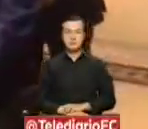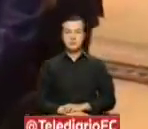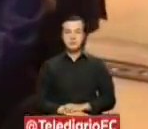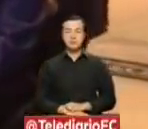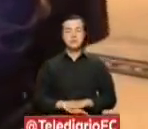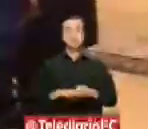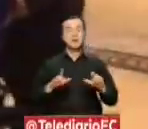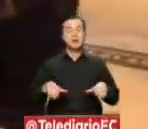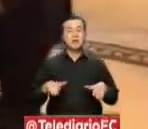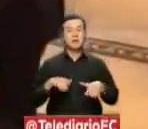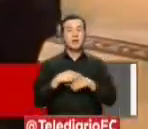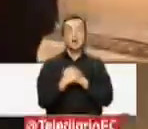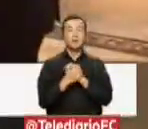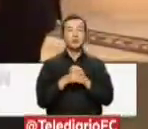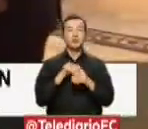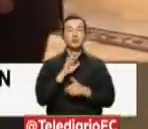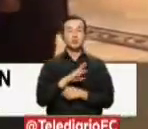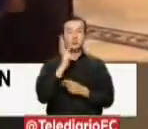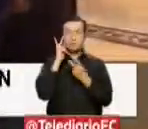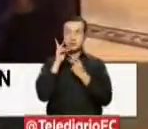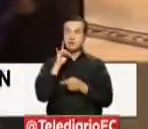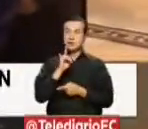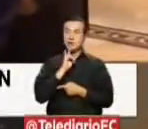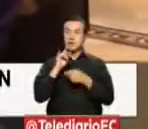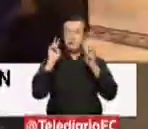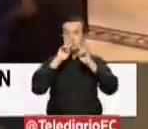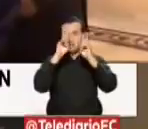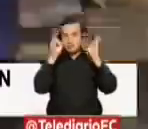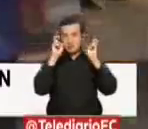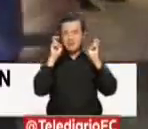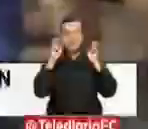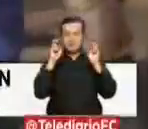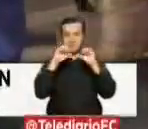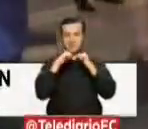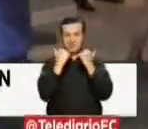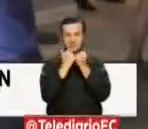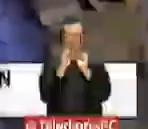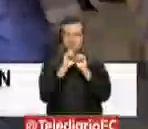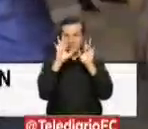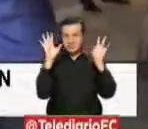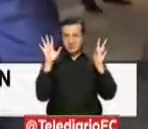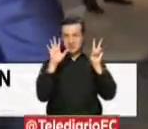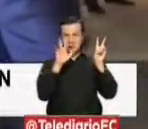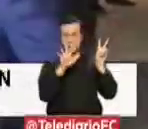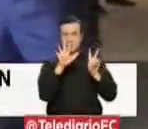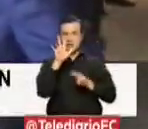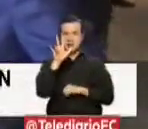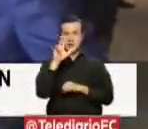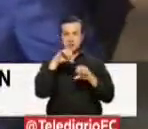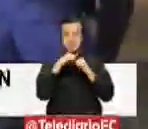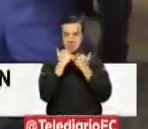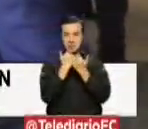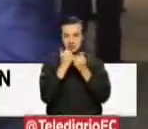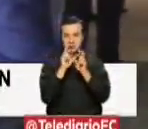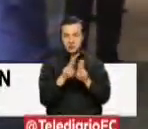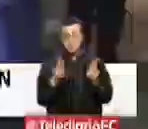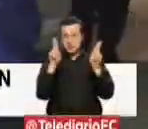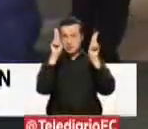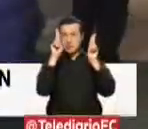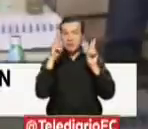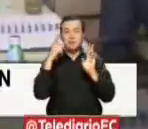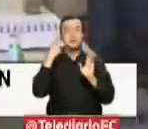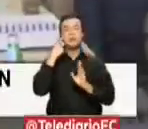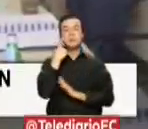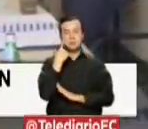Lenín Moreno aprovechó su visita a Estados Unidos en el marco de la 73ª Asamblea General de Naciones Unidas para consolidar